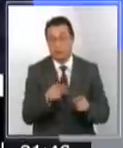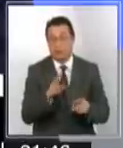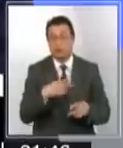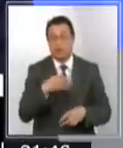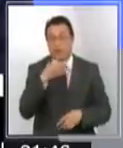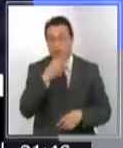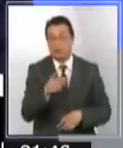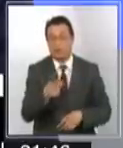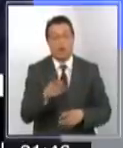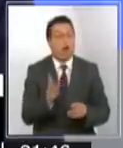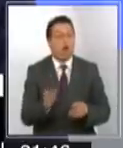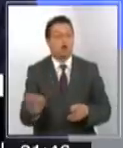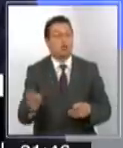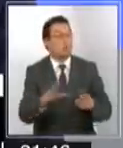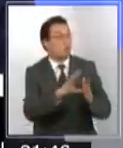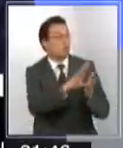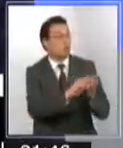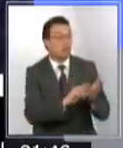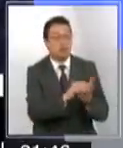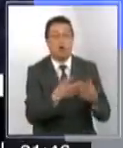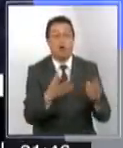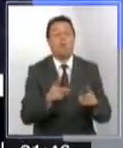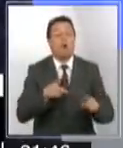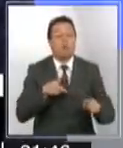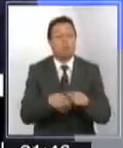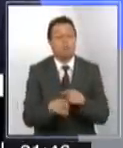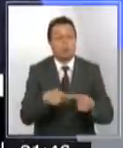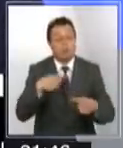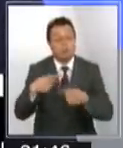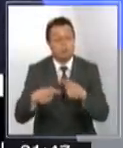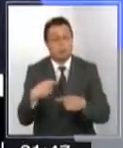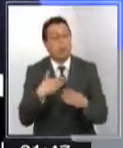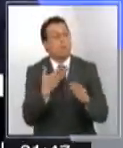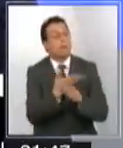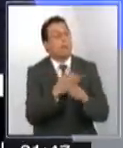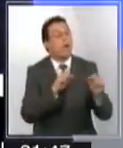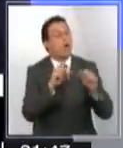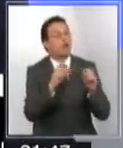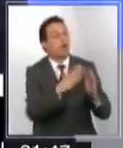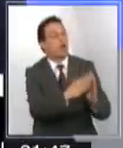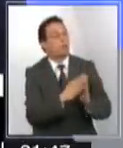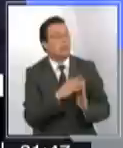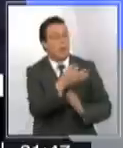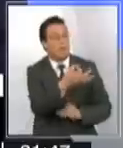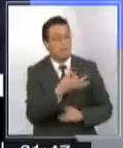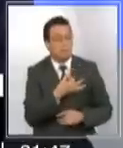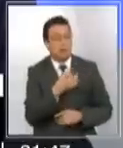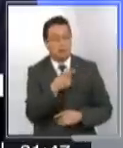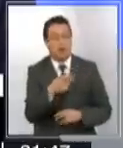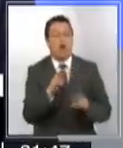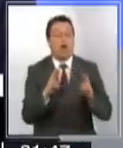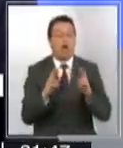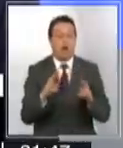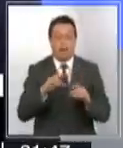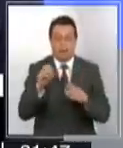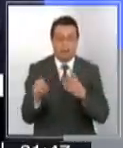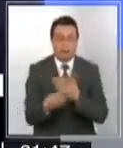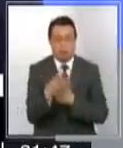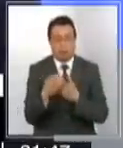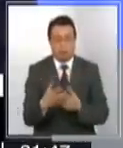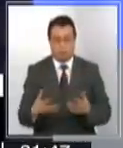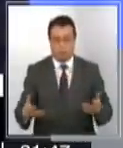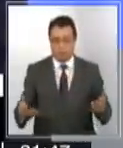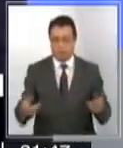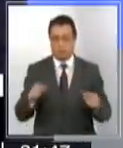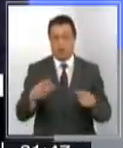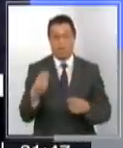que es continuismo. Entonces, ¿cómo vamos a terminar con el continuismo si yo le pido consejo político a las personas que uno dice, bueno, ojalá que se renueven? Yo lo que creo es que los